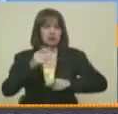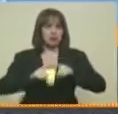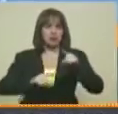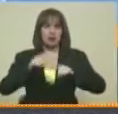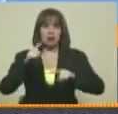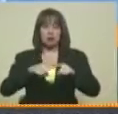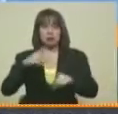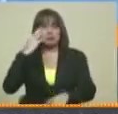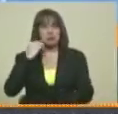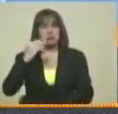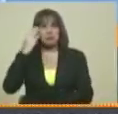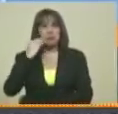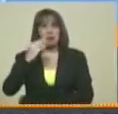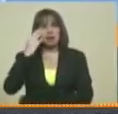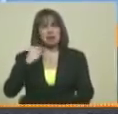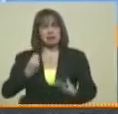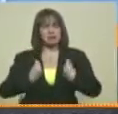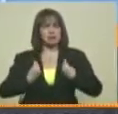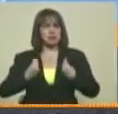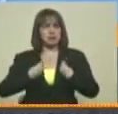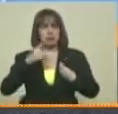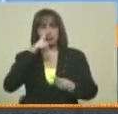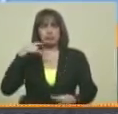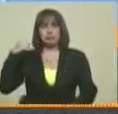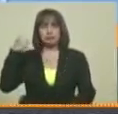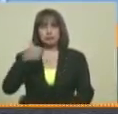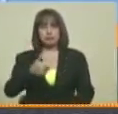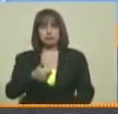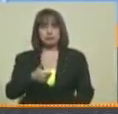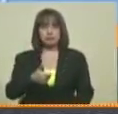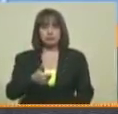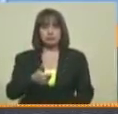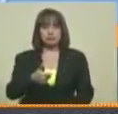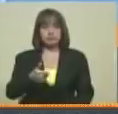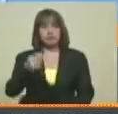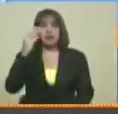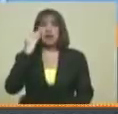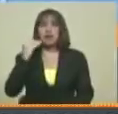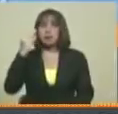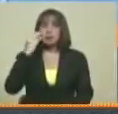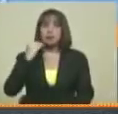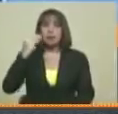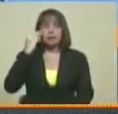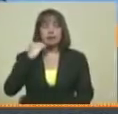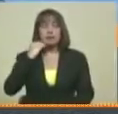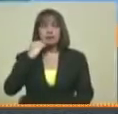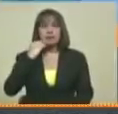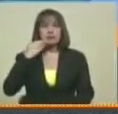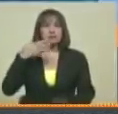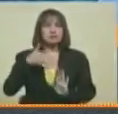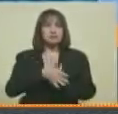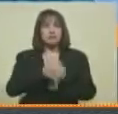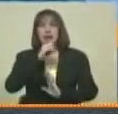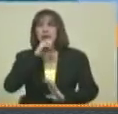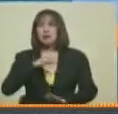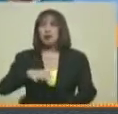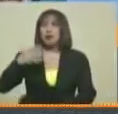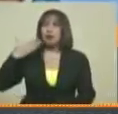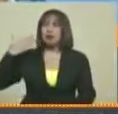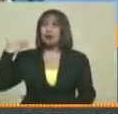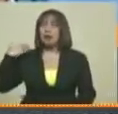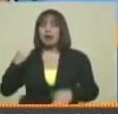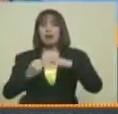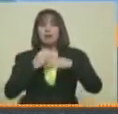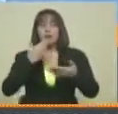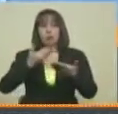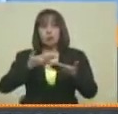de la experiencia vivida y de la experiencia vivida de base, la propuesta,